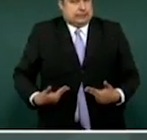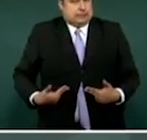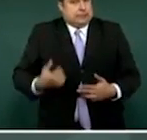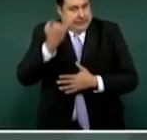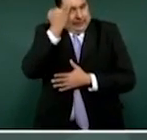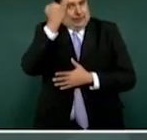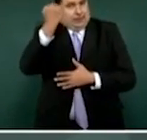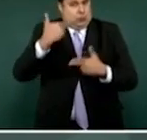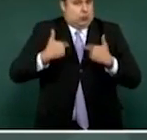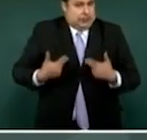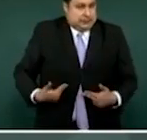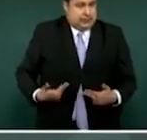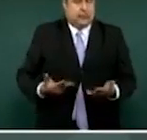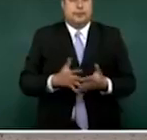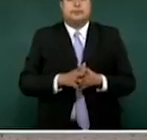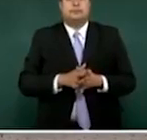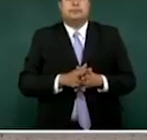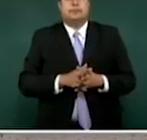porque